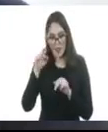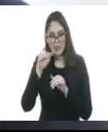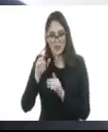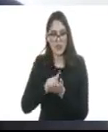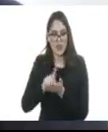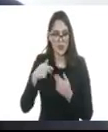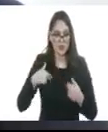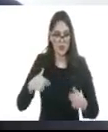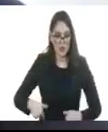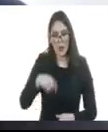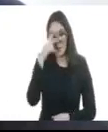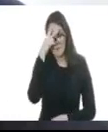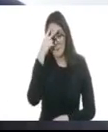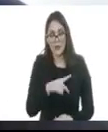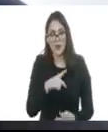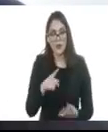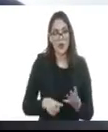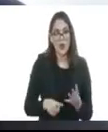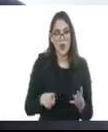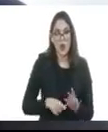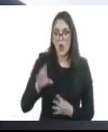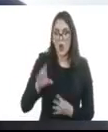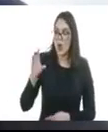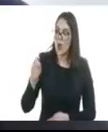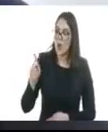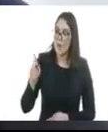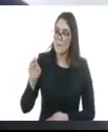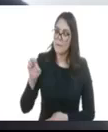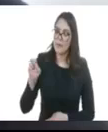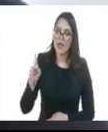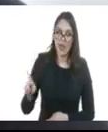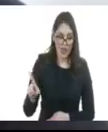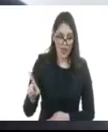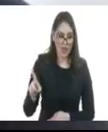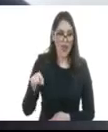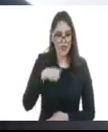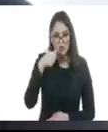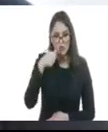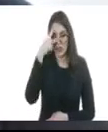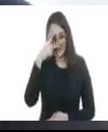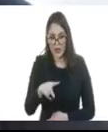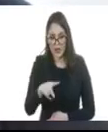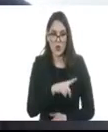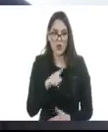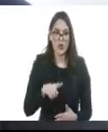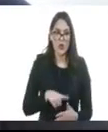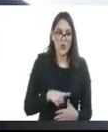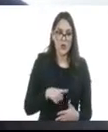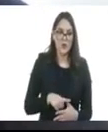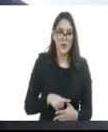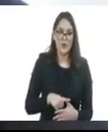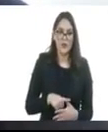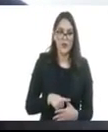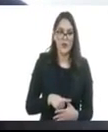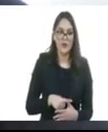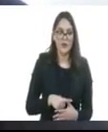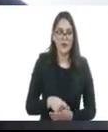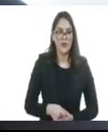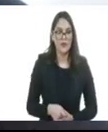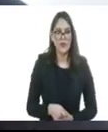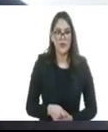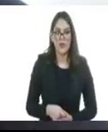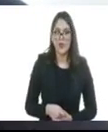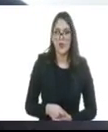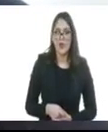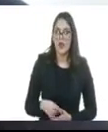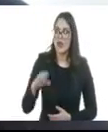el Consejo para Prevenir y Eliminar la Discriminación de la Ciudad de México, el Consejo Estatal para Eliminar y Prevenir la Discriminación y